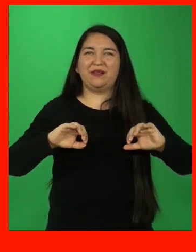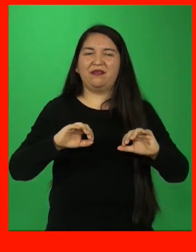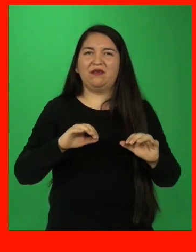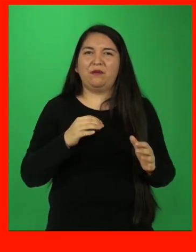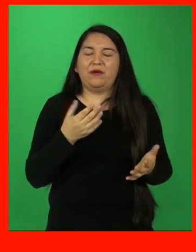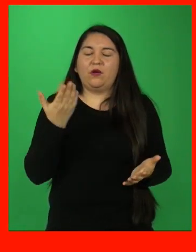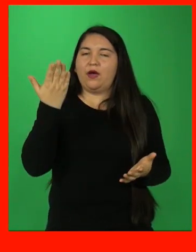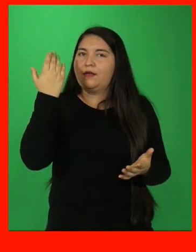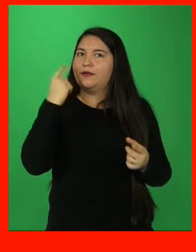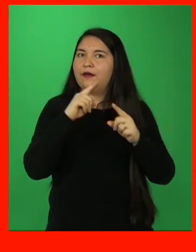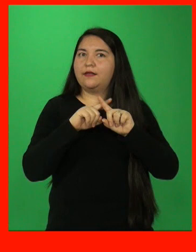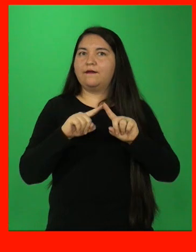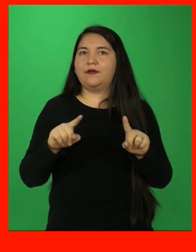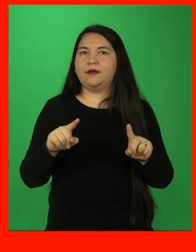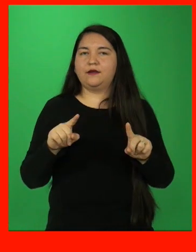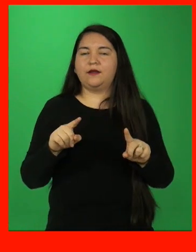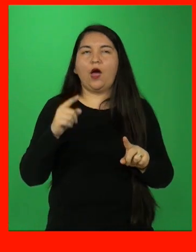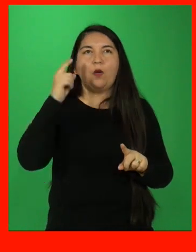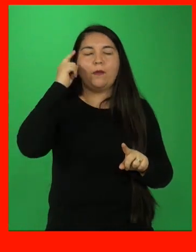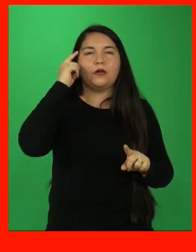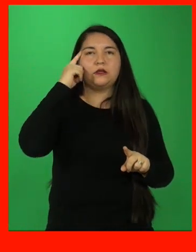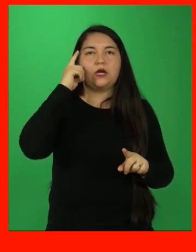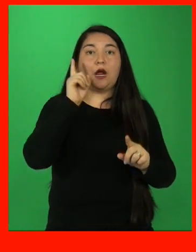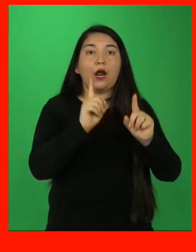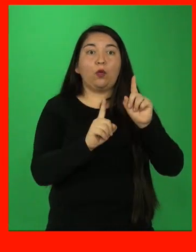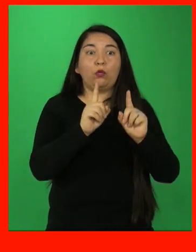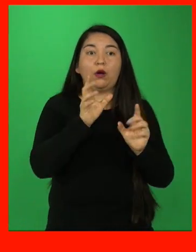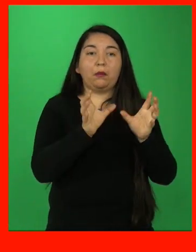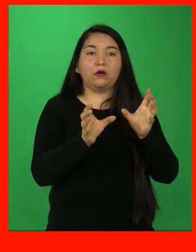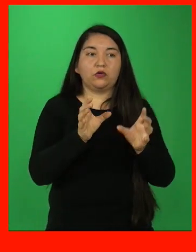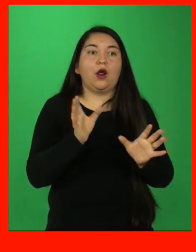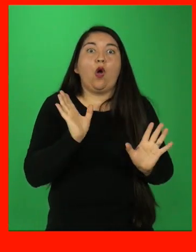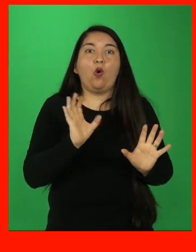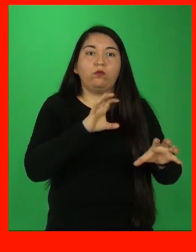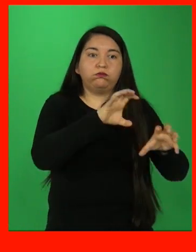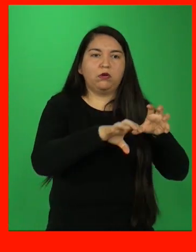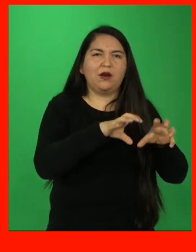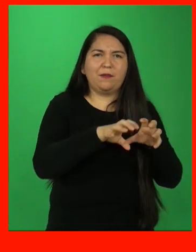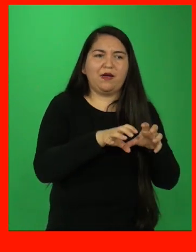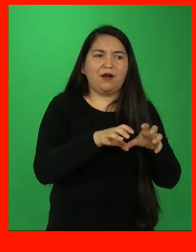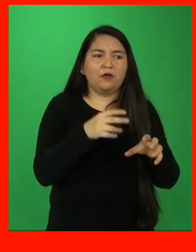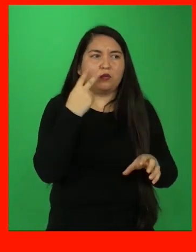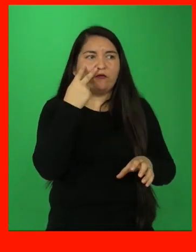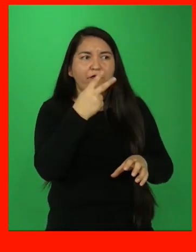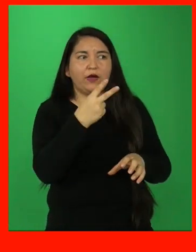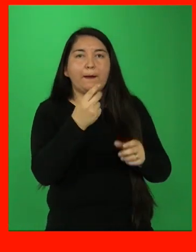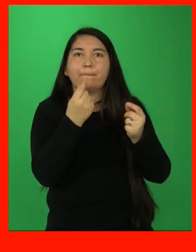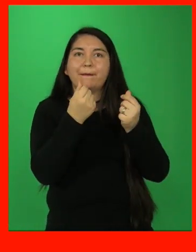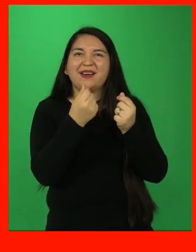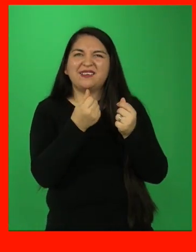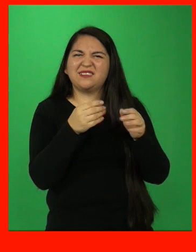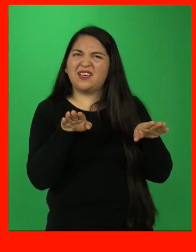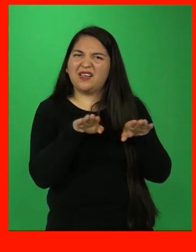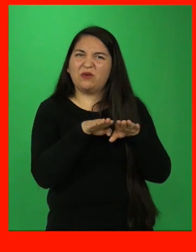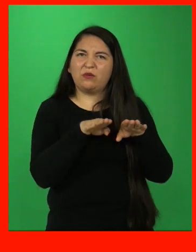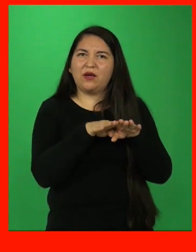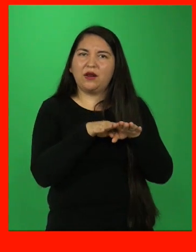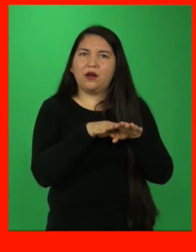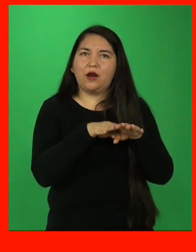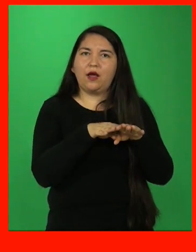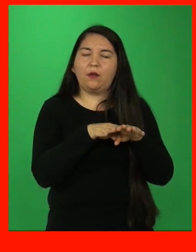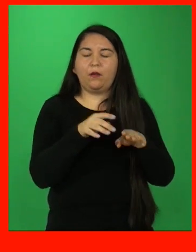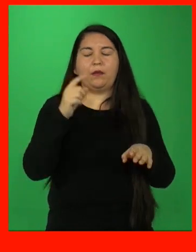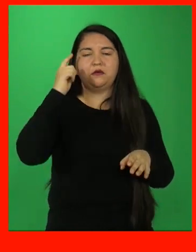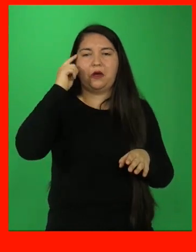explicarnos por qué hay parentesco entre especies en distintas partes del mundo, sin pensar que el humano los